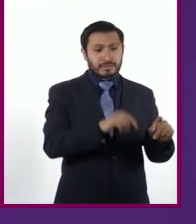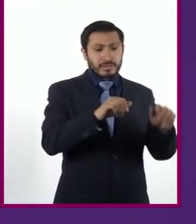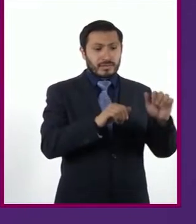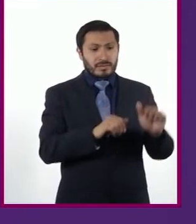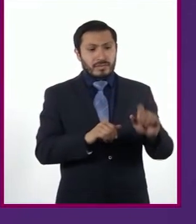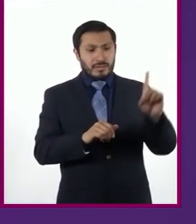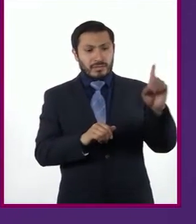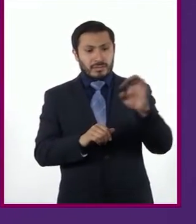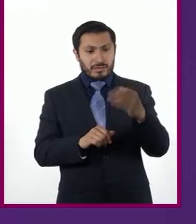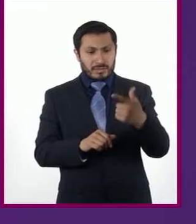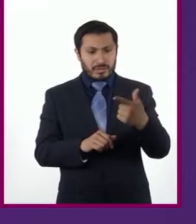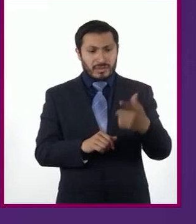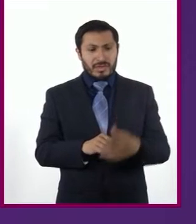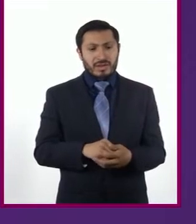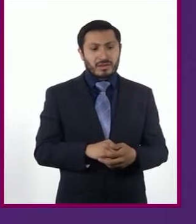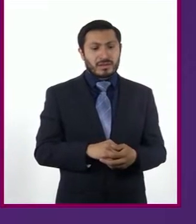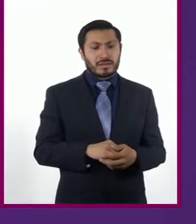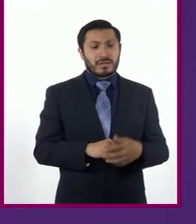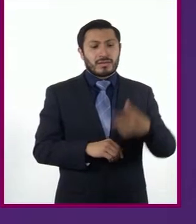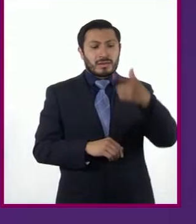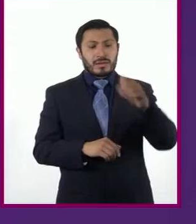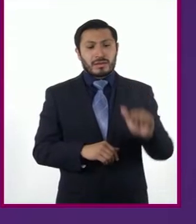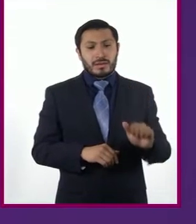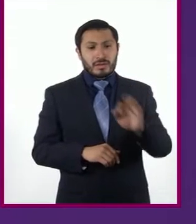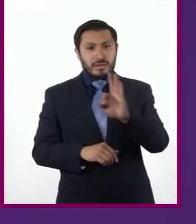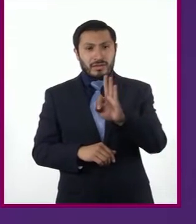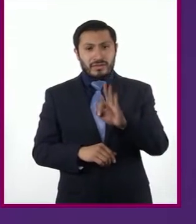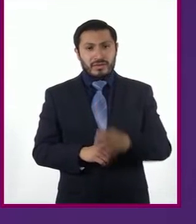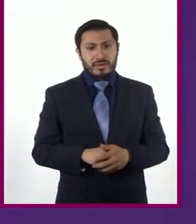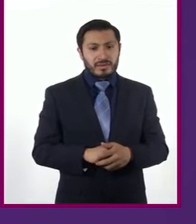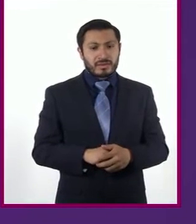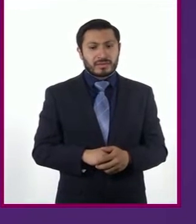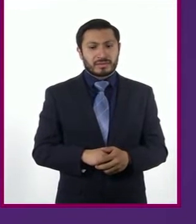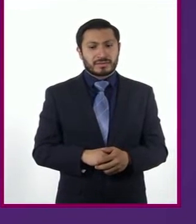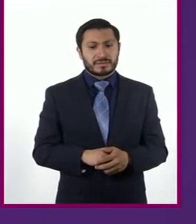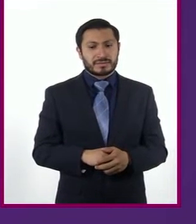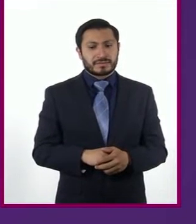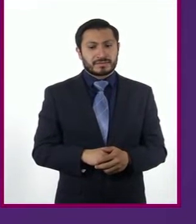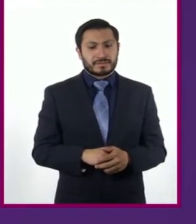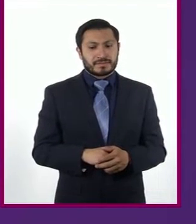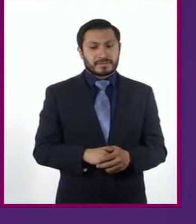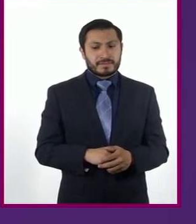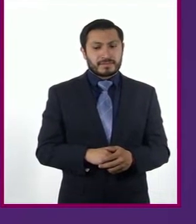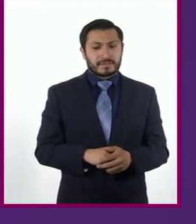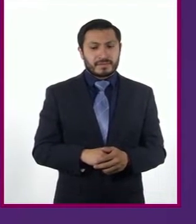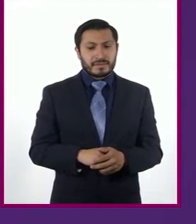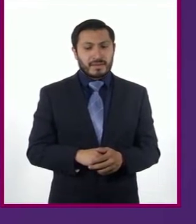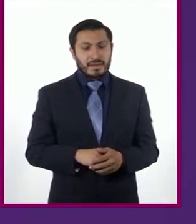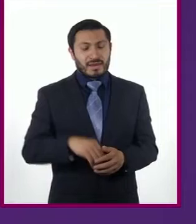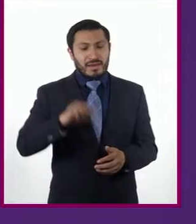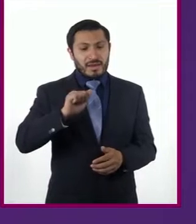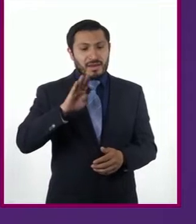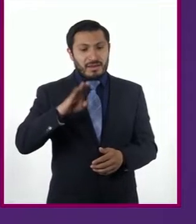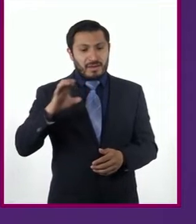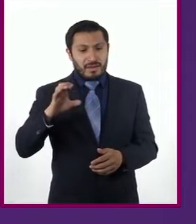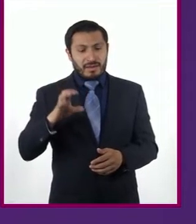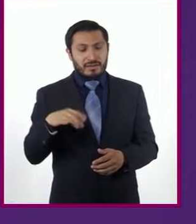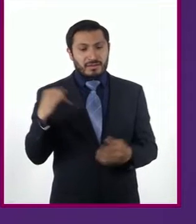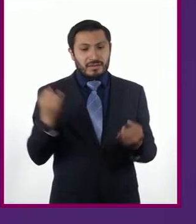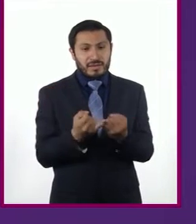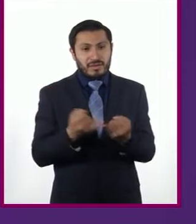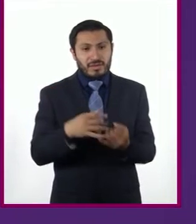ADG, el triángulo GAF, el triángulo rectángulo ABE. También identificamos